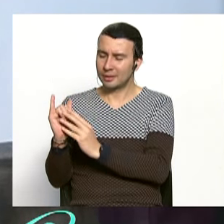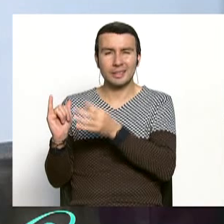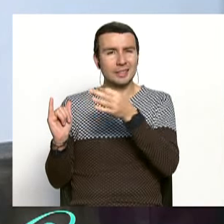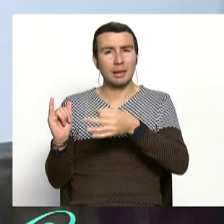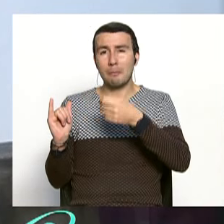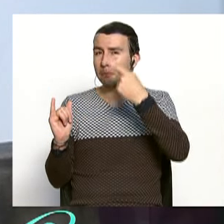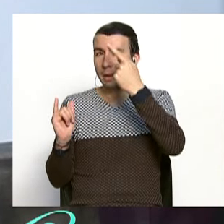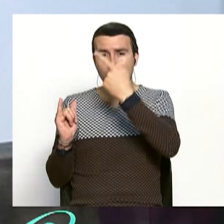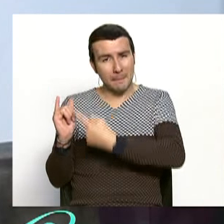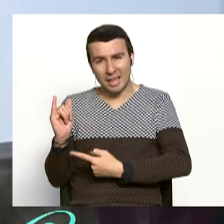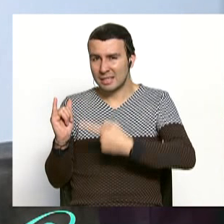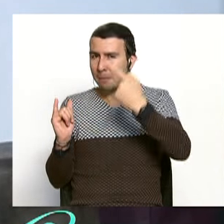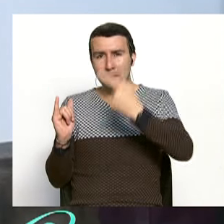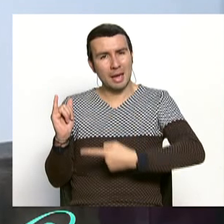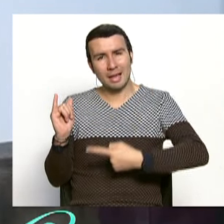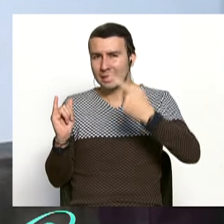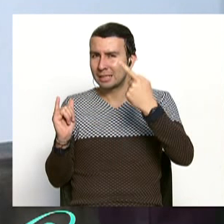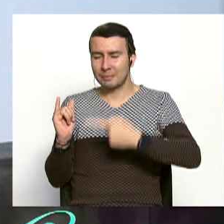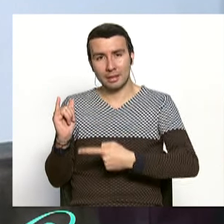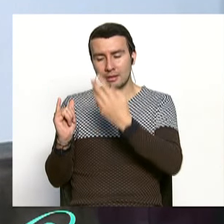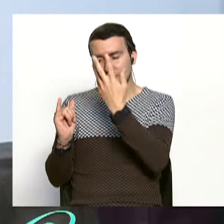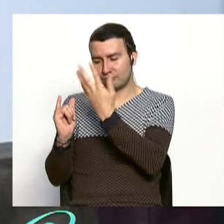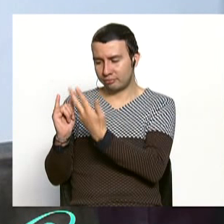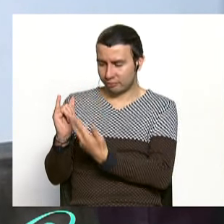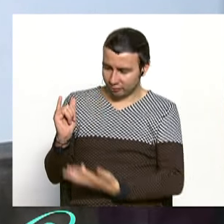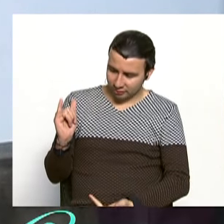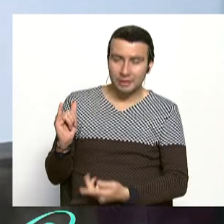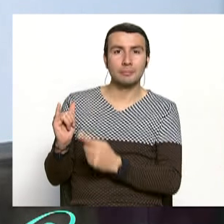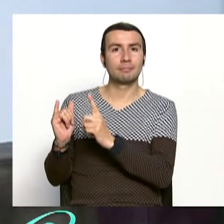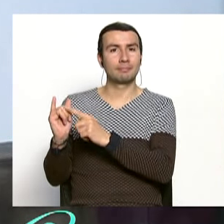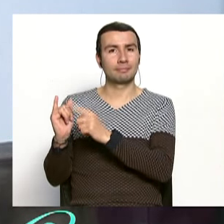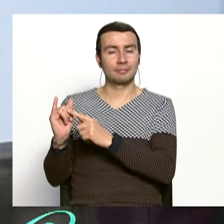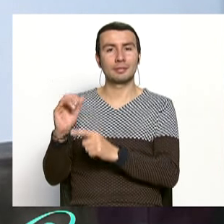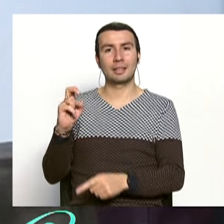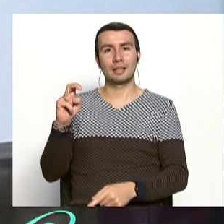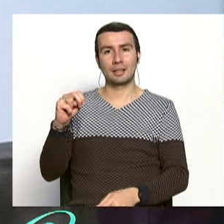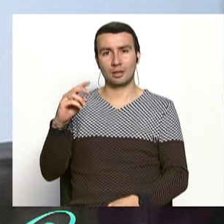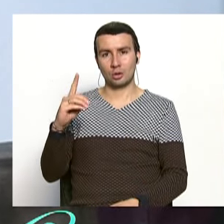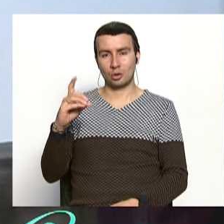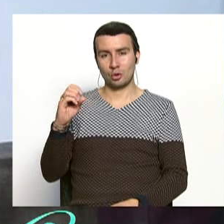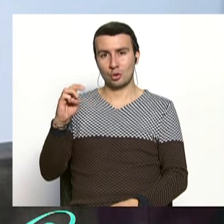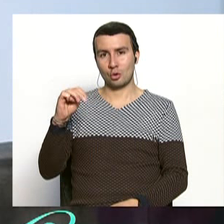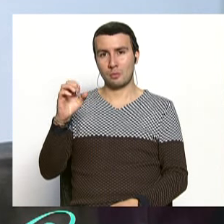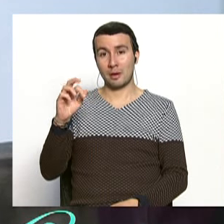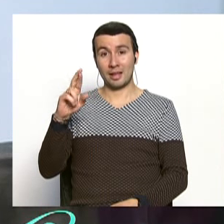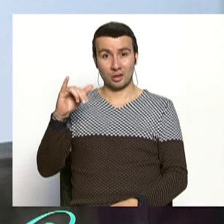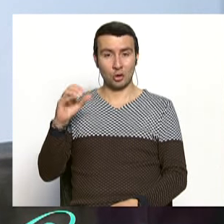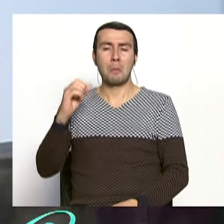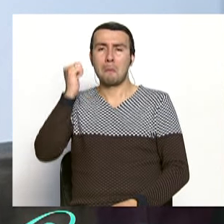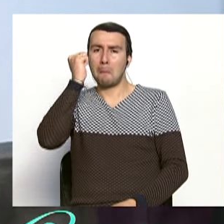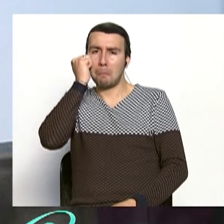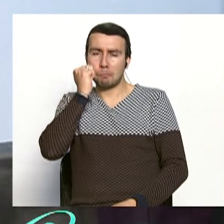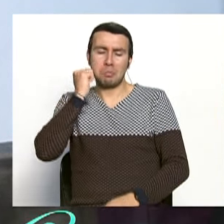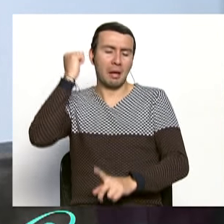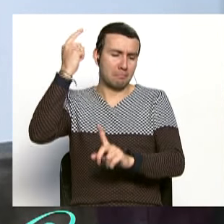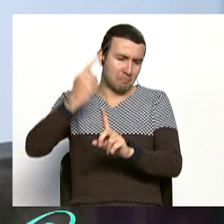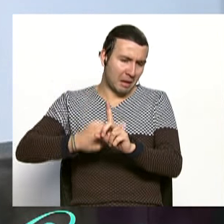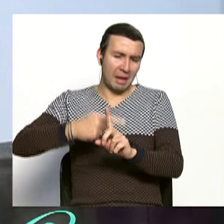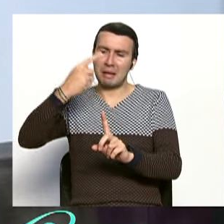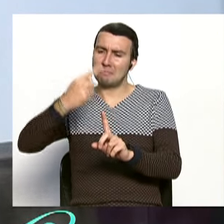mes y que se llama endometrio cuando ese endometrio se encuentra por fuera de la cavidad endometrial por